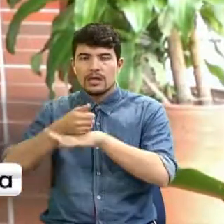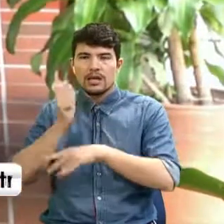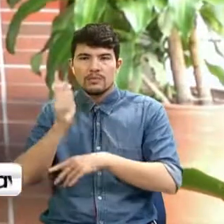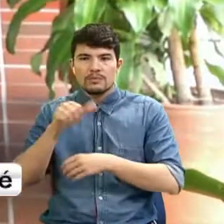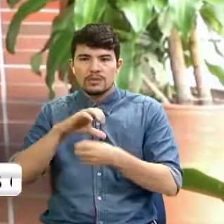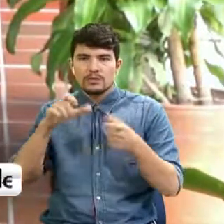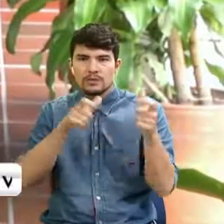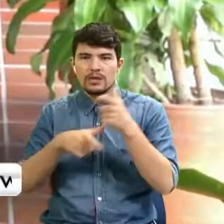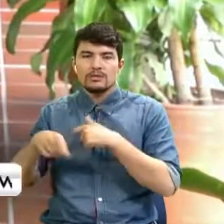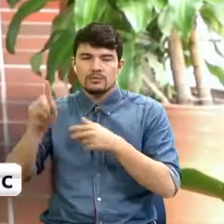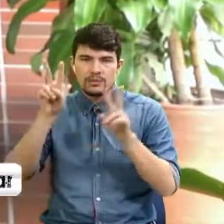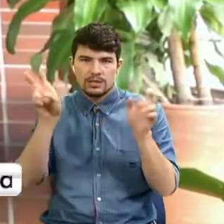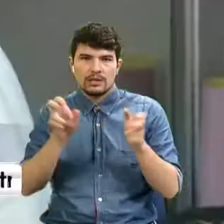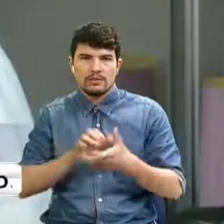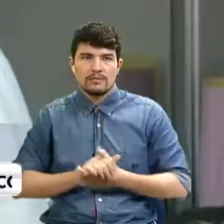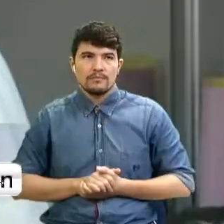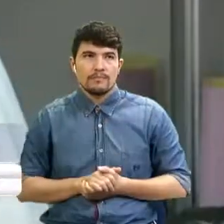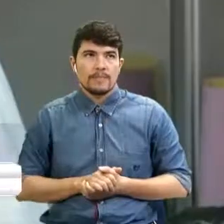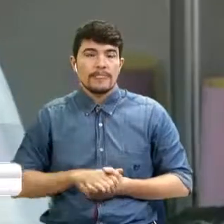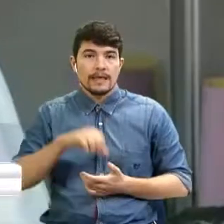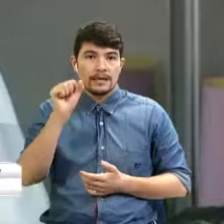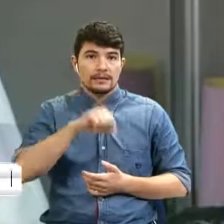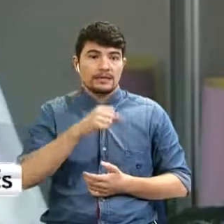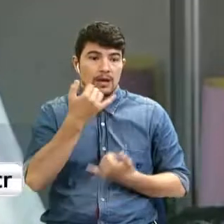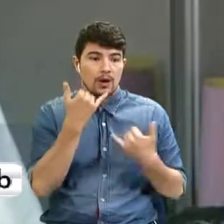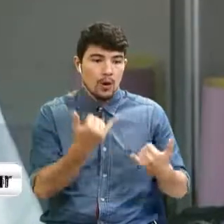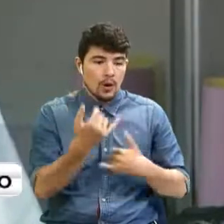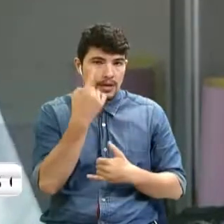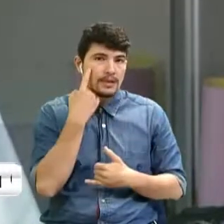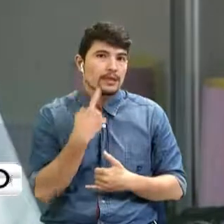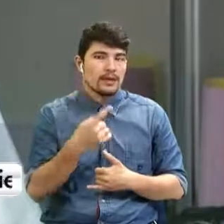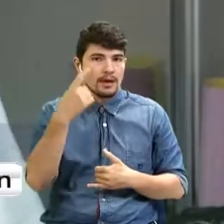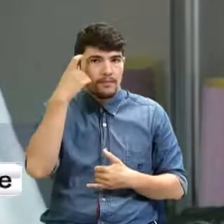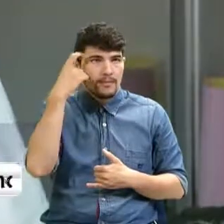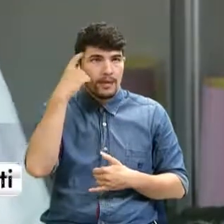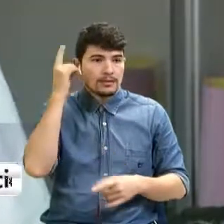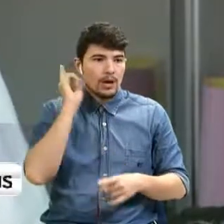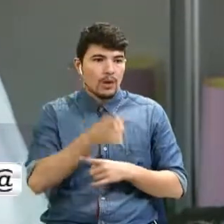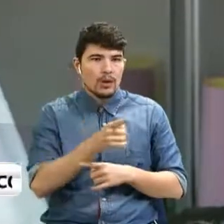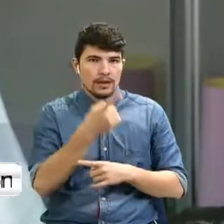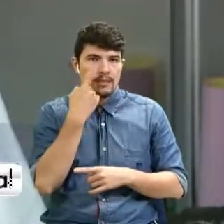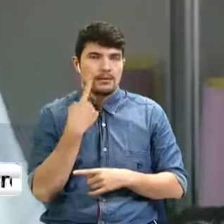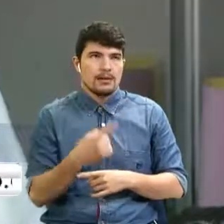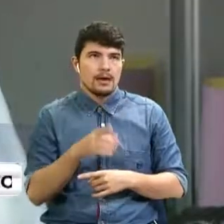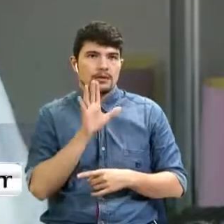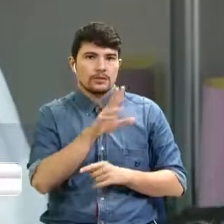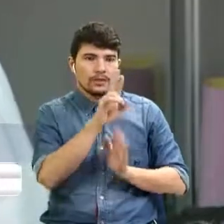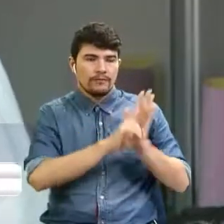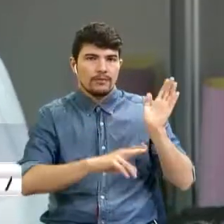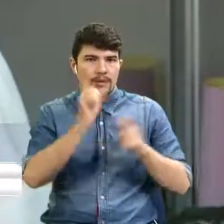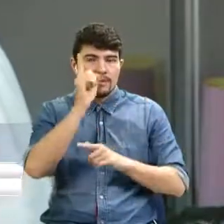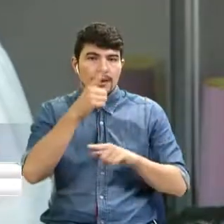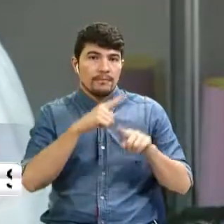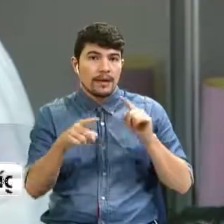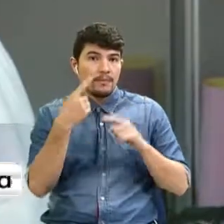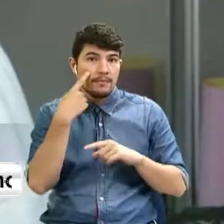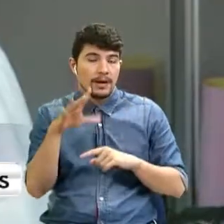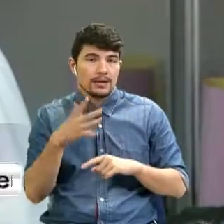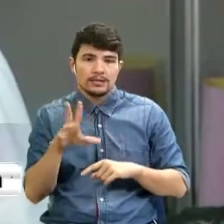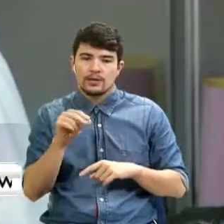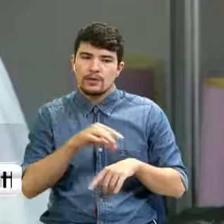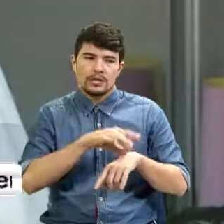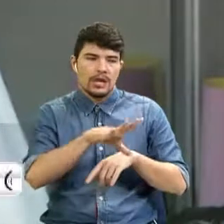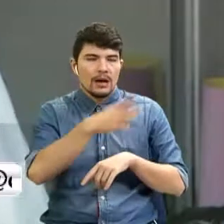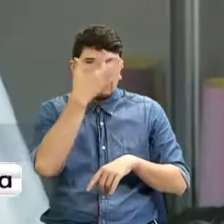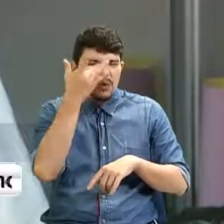al respecto el día de hoy se pensaba dejar en el orden del día la reforma política pero al parecer no la van a dejar